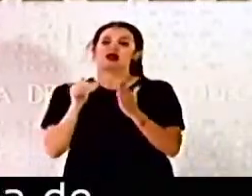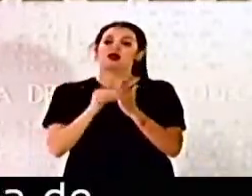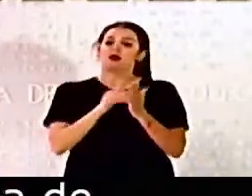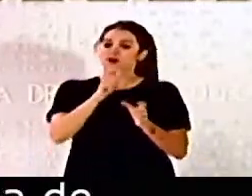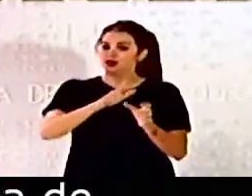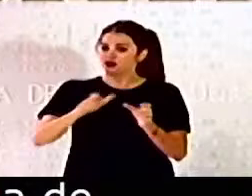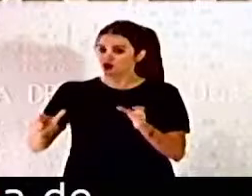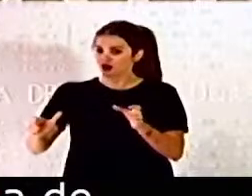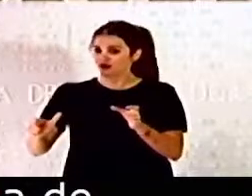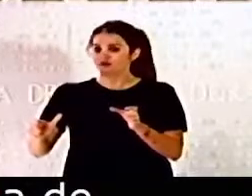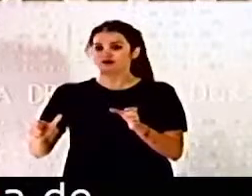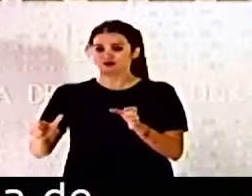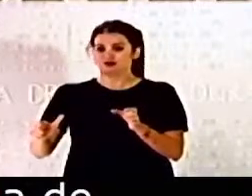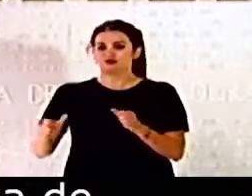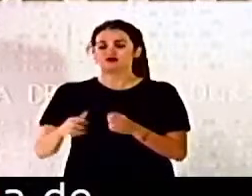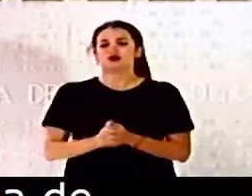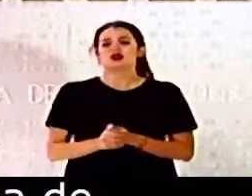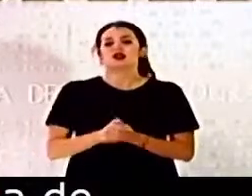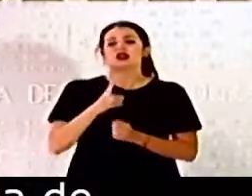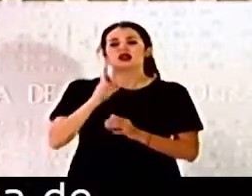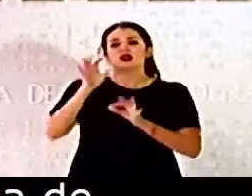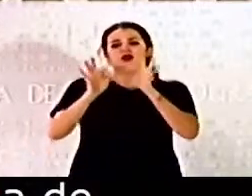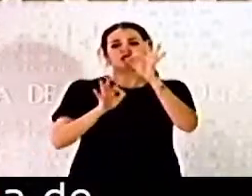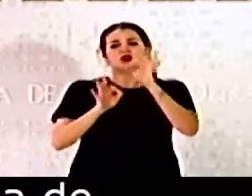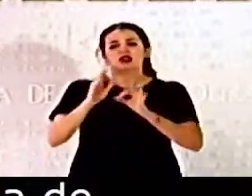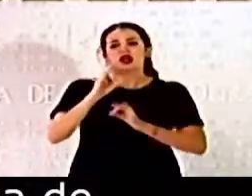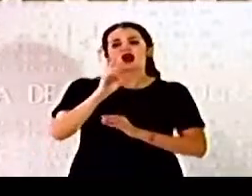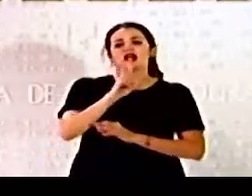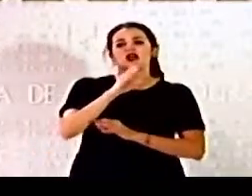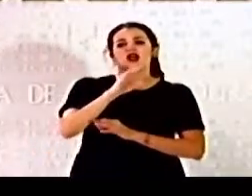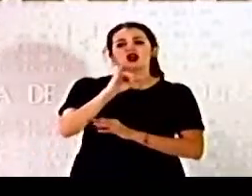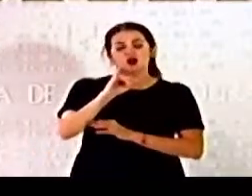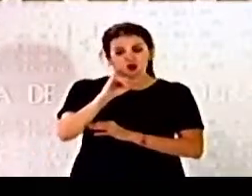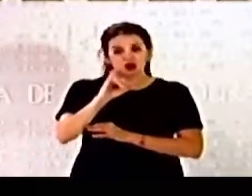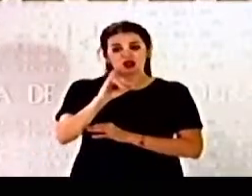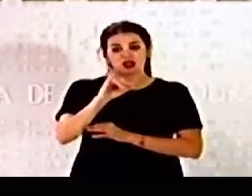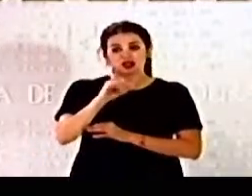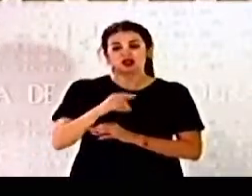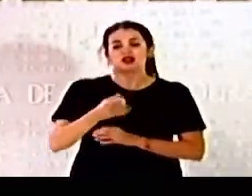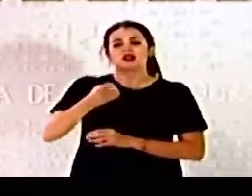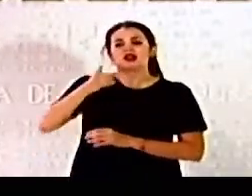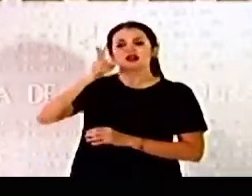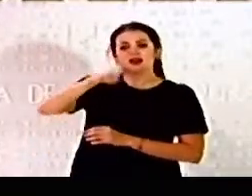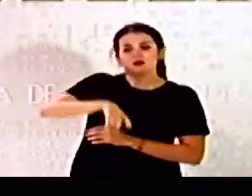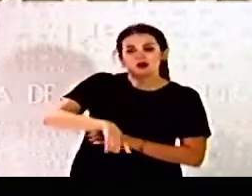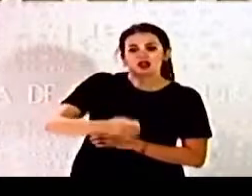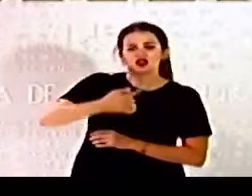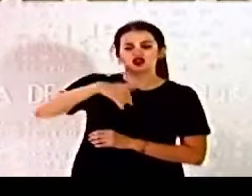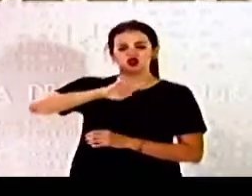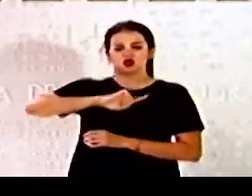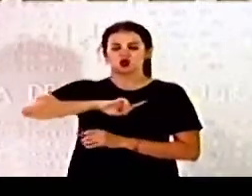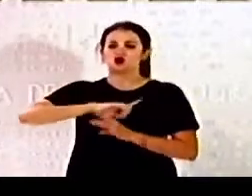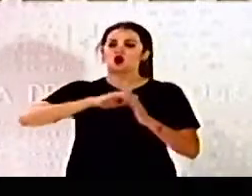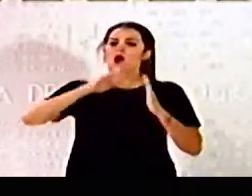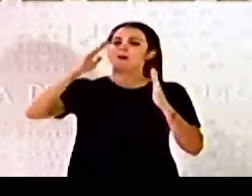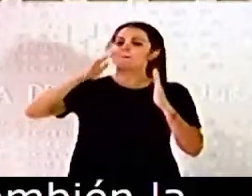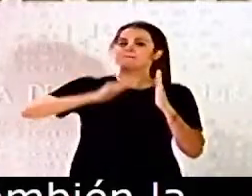Y la tasa por cada 100.000 habitantes en UCI es también la más baja. Estamos